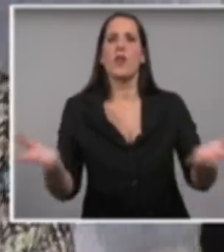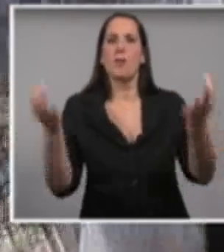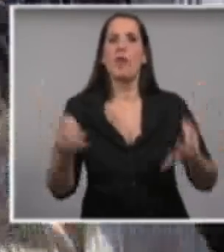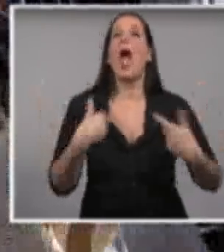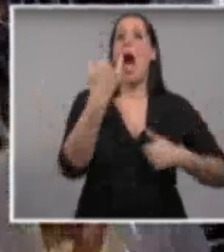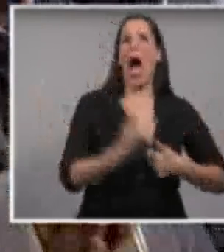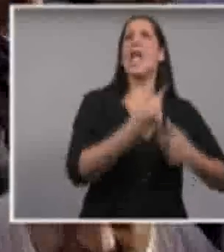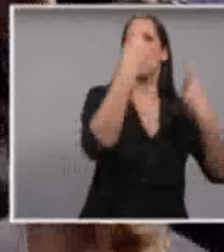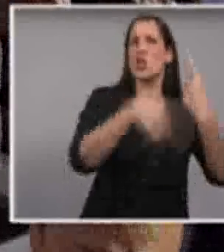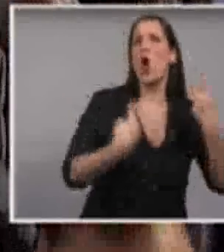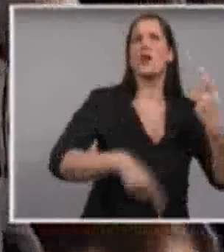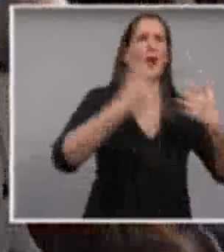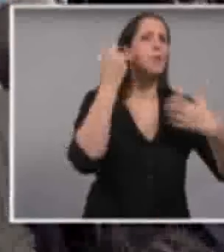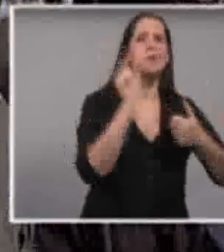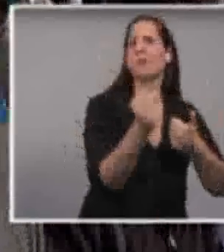debe.